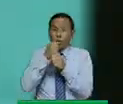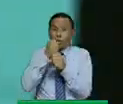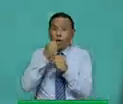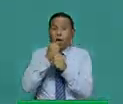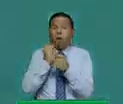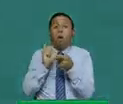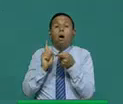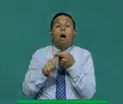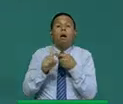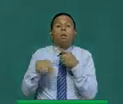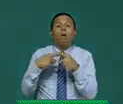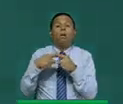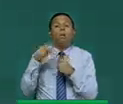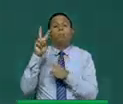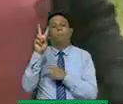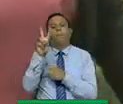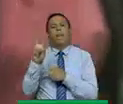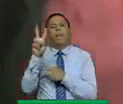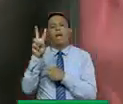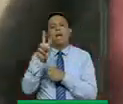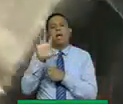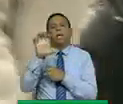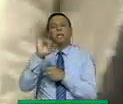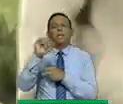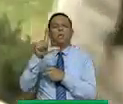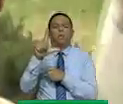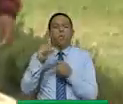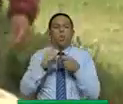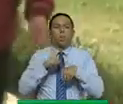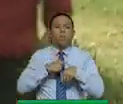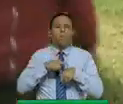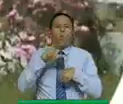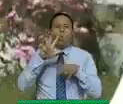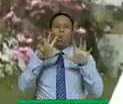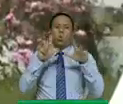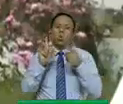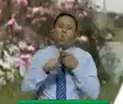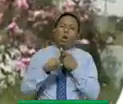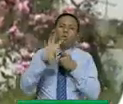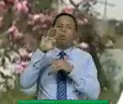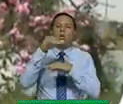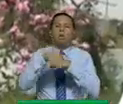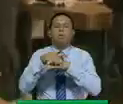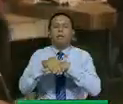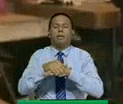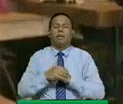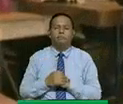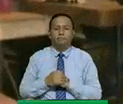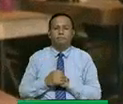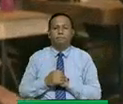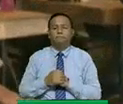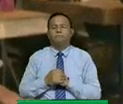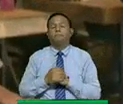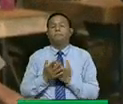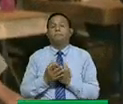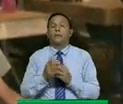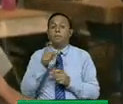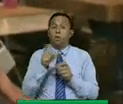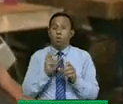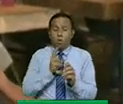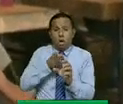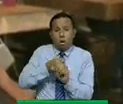viernes 15 de julio, desde las 8 de la mañana hasta las 16 horas con 30 minutos. Para obrero, ayudante de